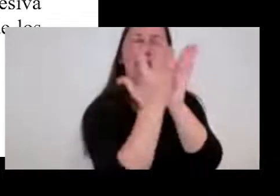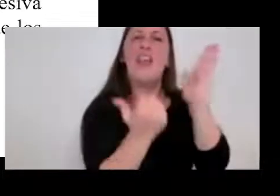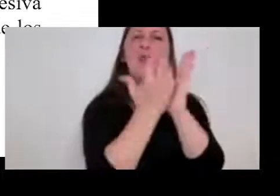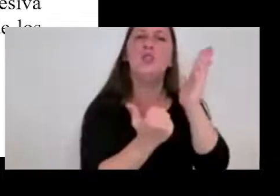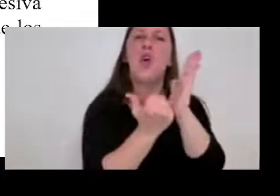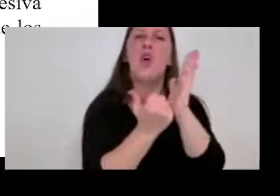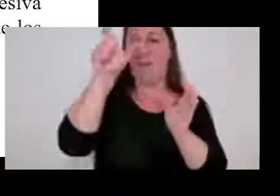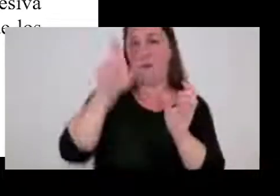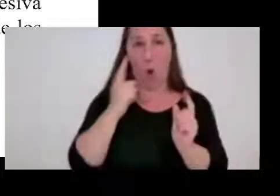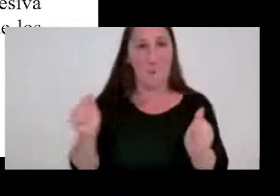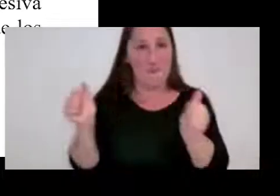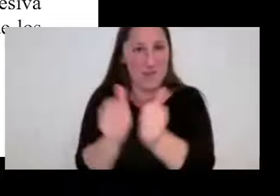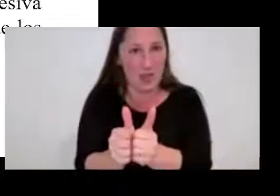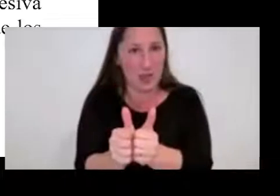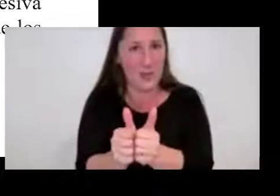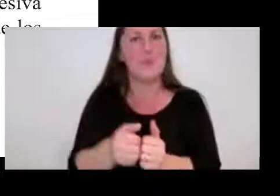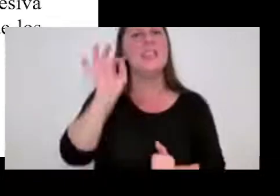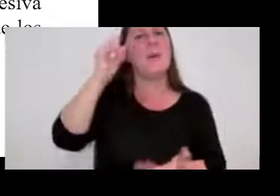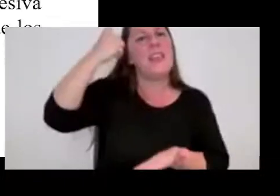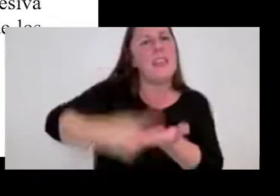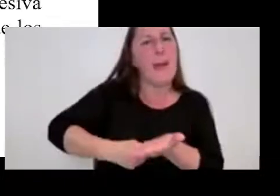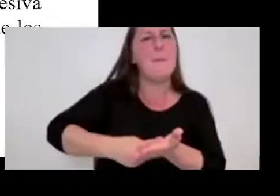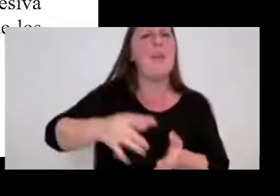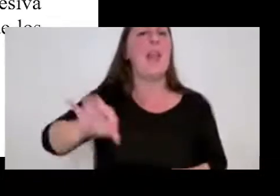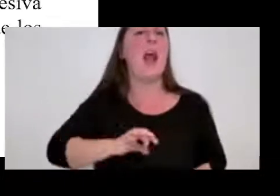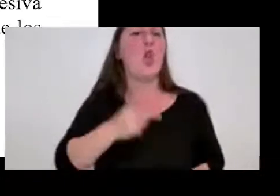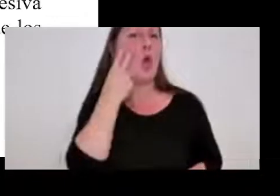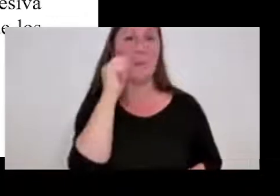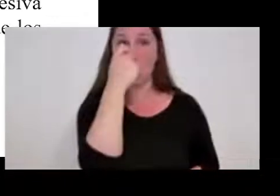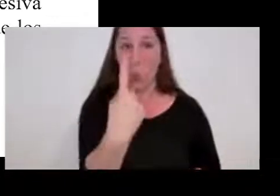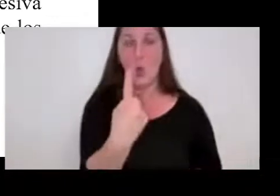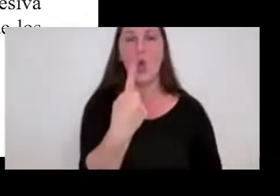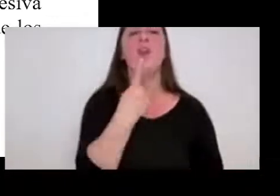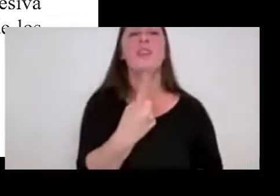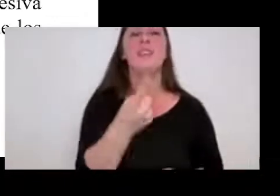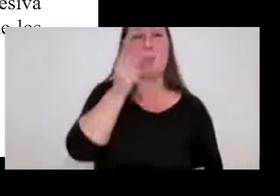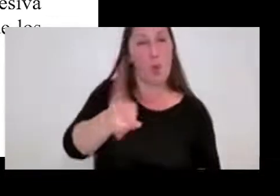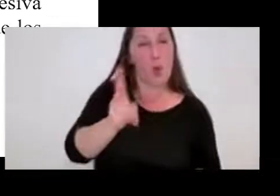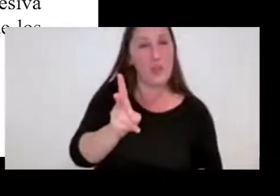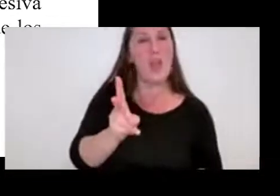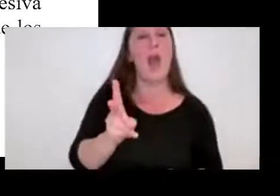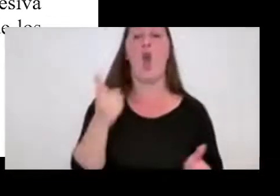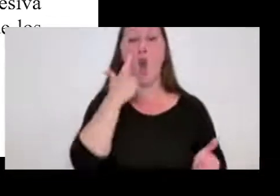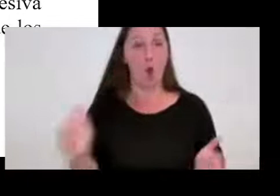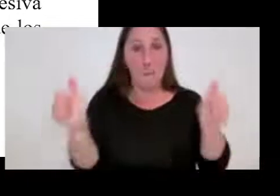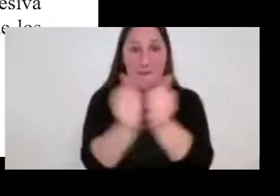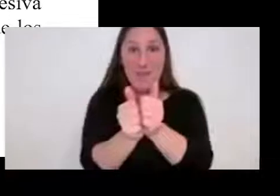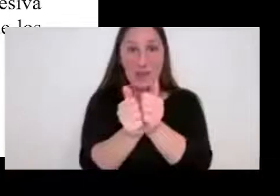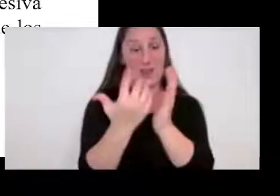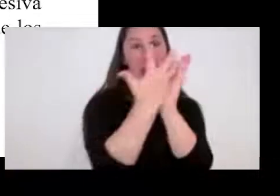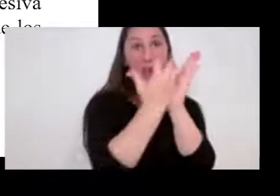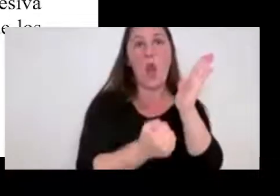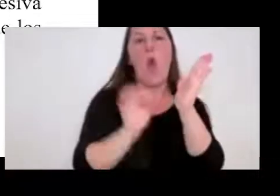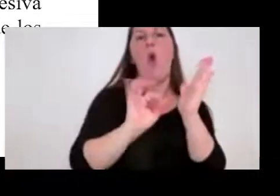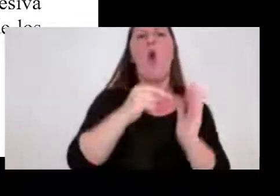conviviente. Recordemos que hay un dictamen del año 2001 que prohibía la deducción del conviviente y de los hijos